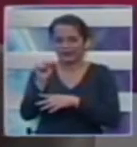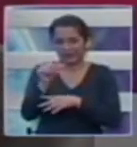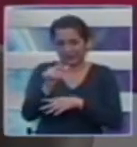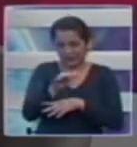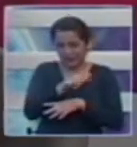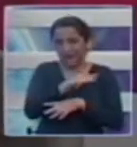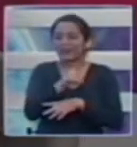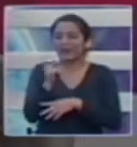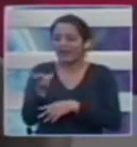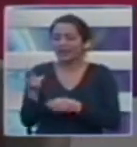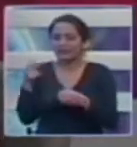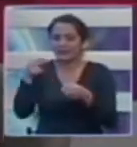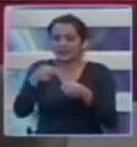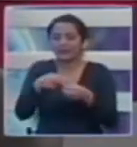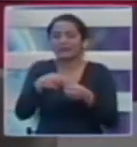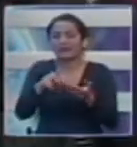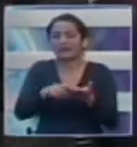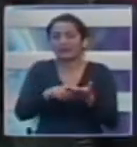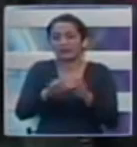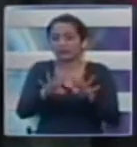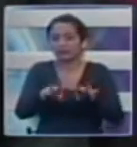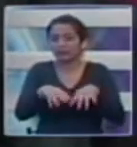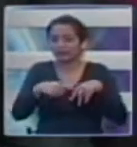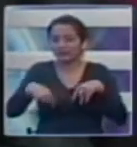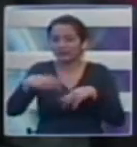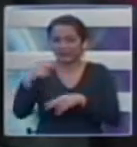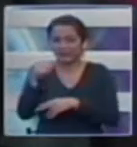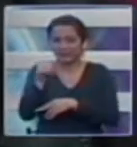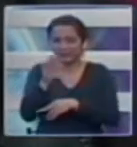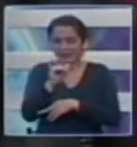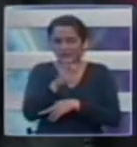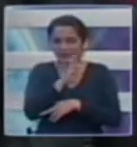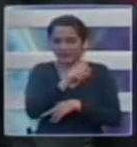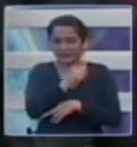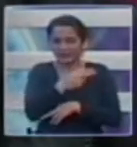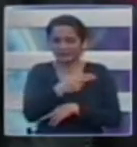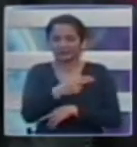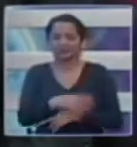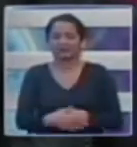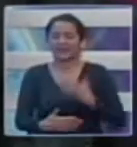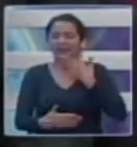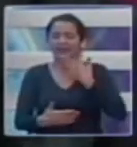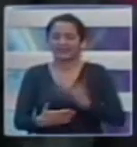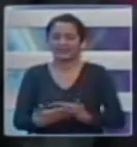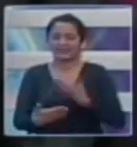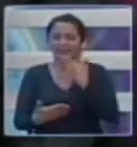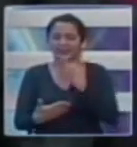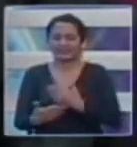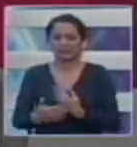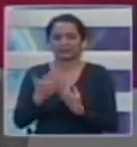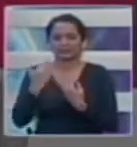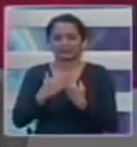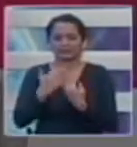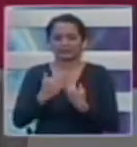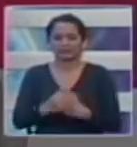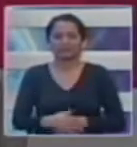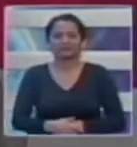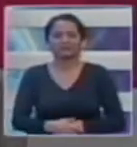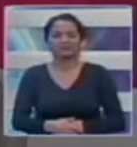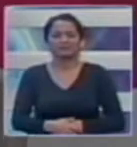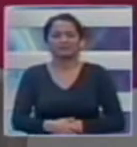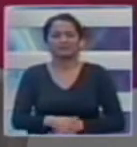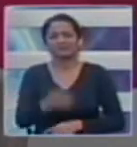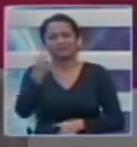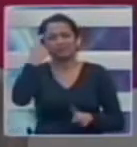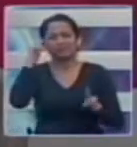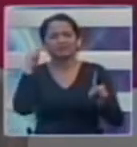en Hábitat 3. Bienvenido en Boga. Gracias por acompañarnos. Gracias, muchísimas gracias por la entrevista, María Antonieta. ¿Cuál es la visión de